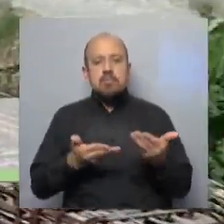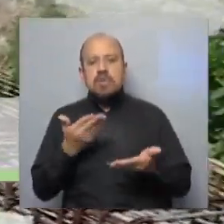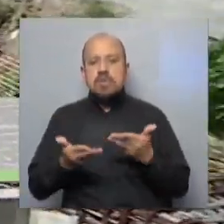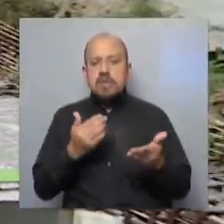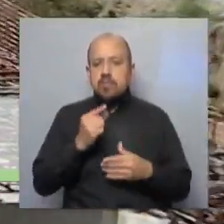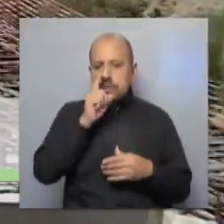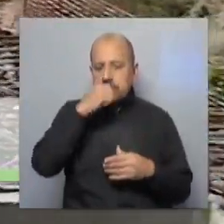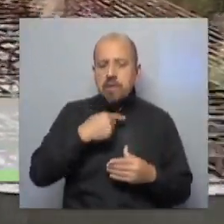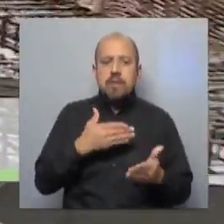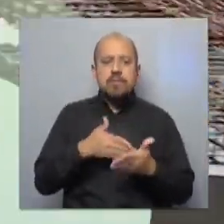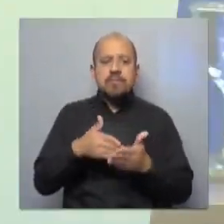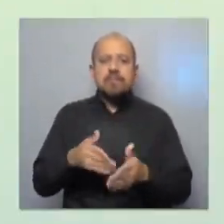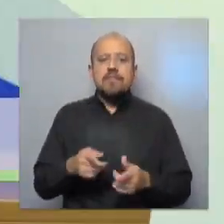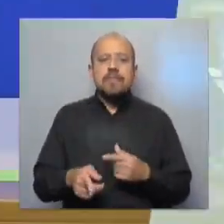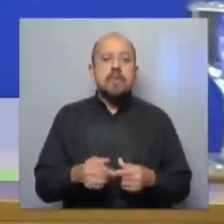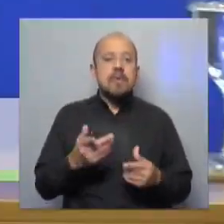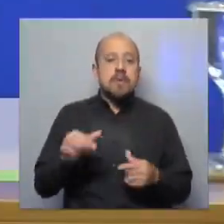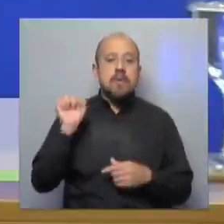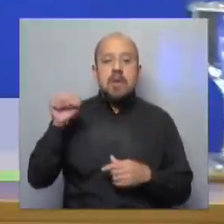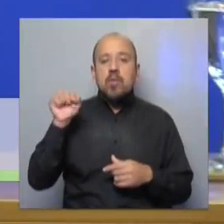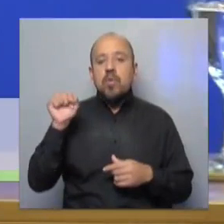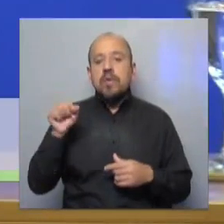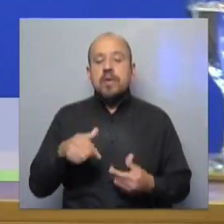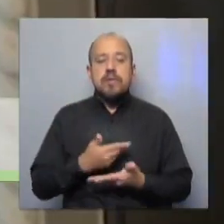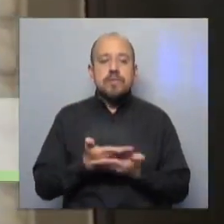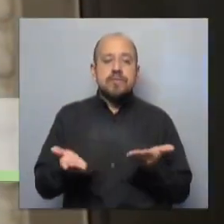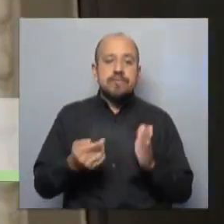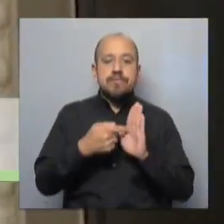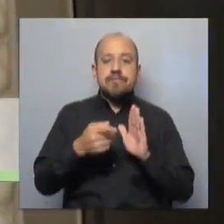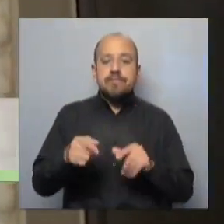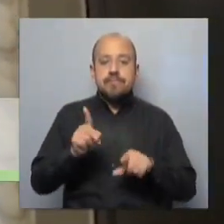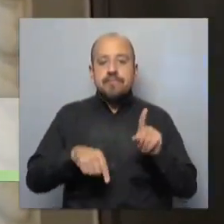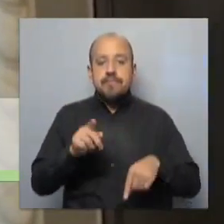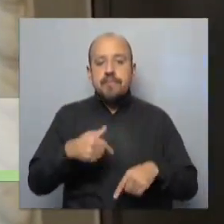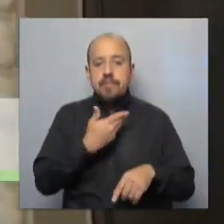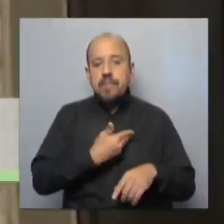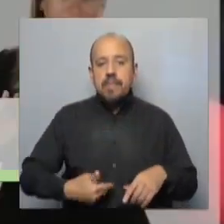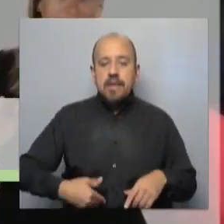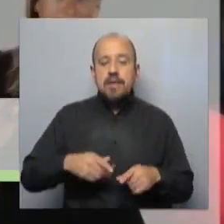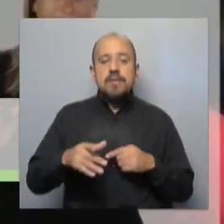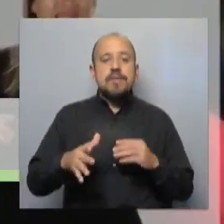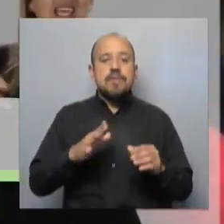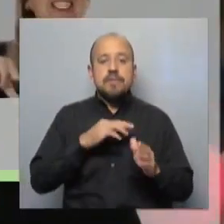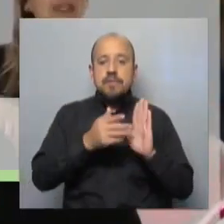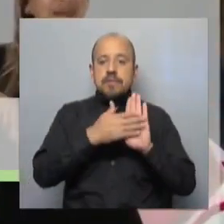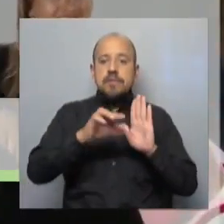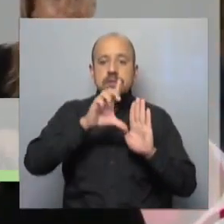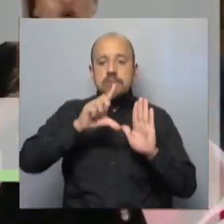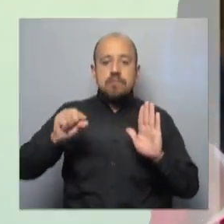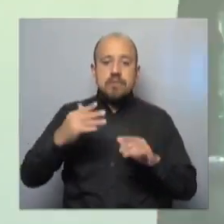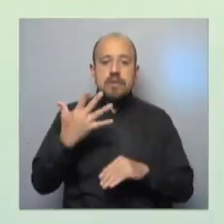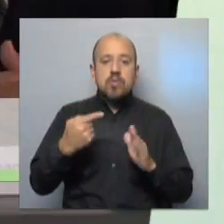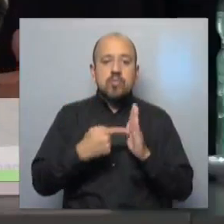montevideo que se intentan mitigar encuesta de opción consultores sobre la gestión del presidente luis lacalle pou marca caída de 5